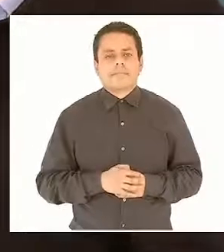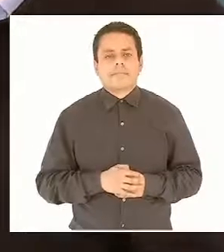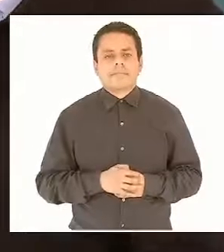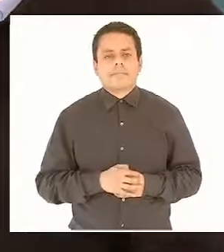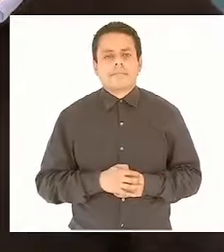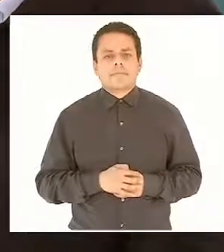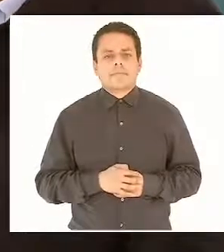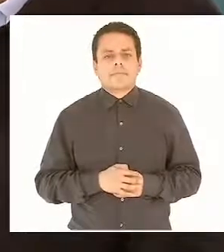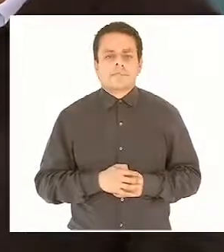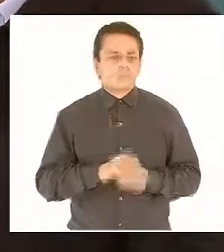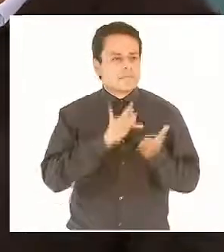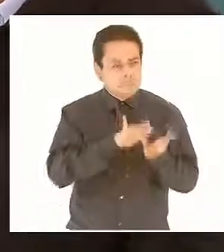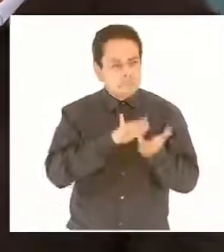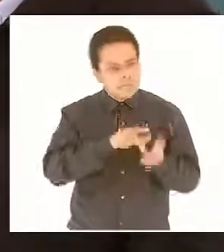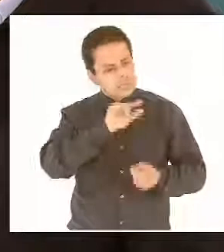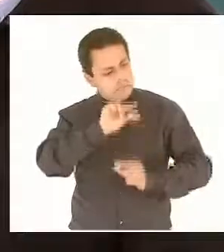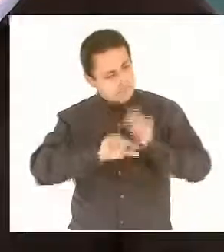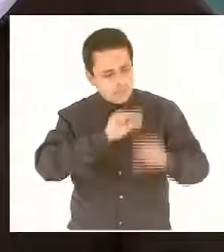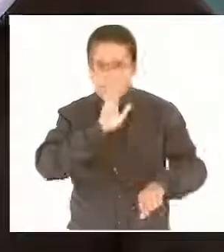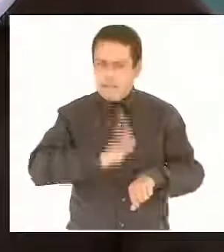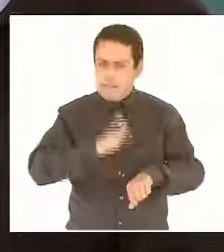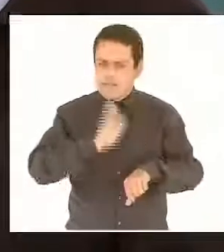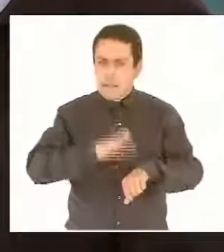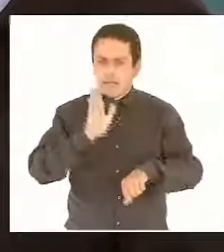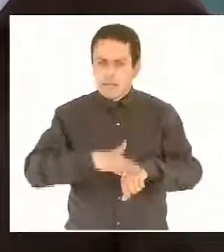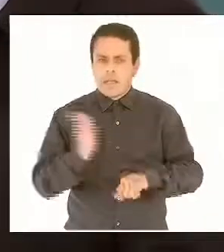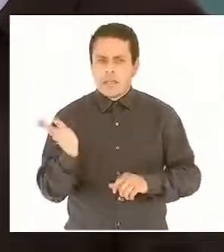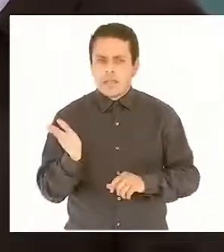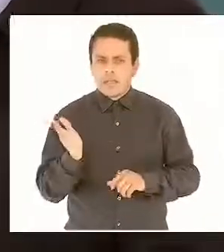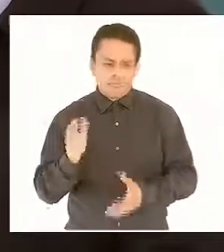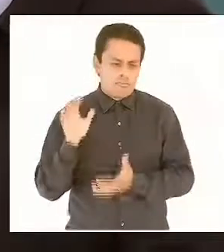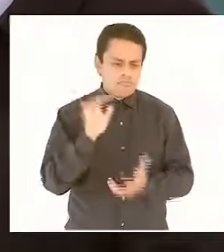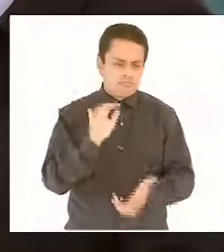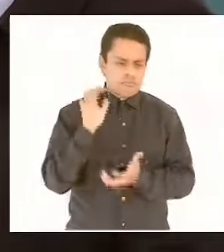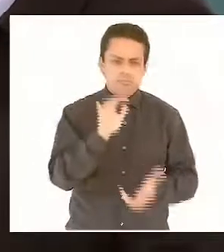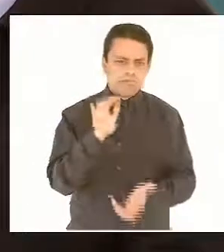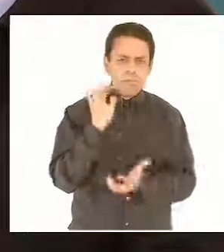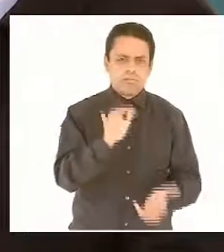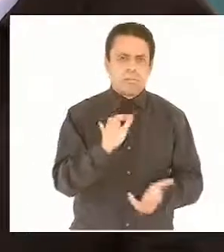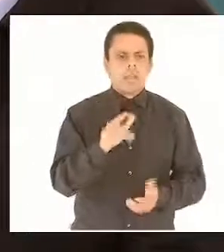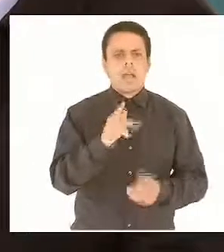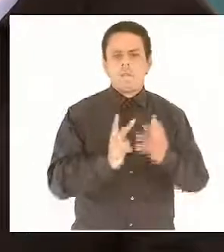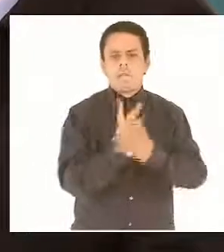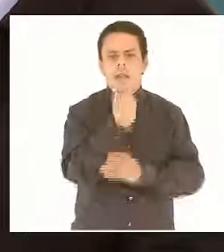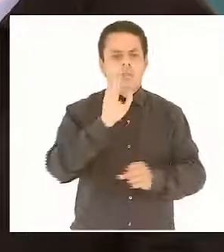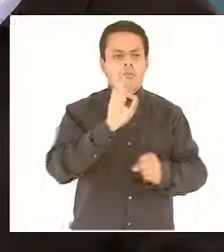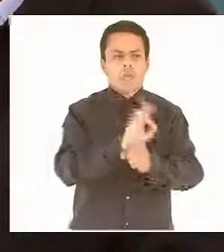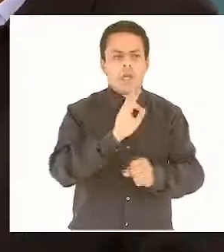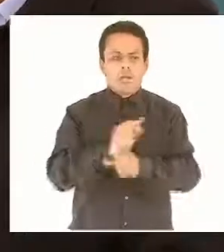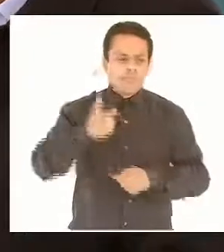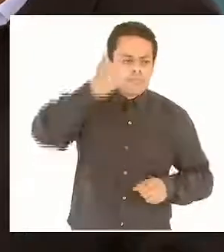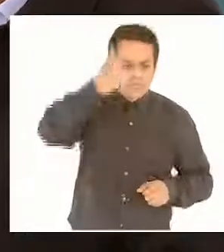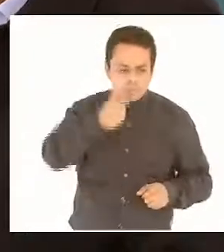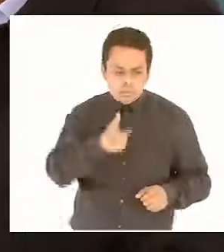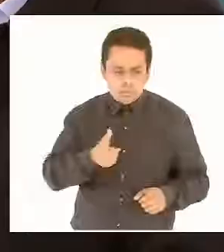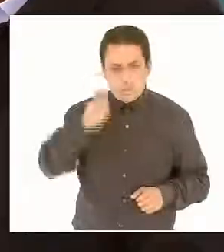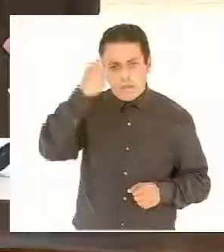Y vamos a ir apoyando con fertilizantes a todos los productores.